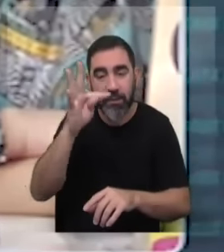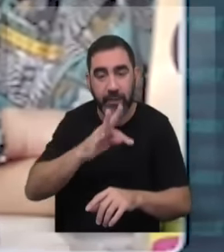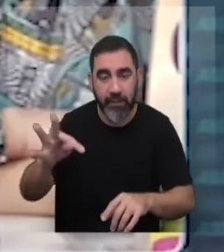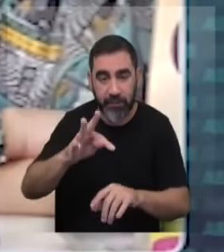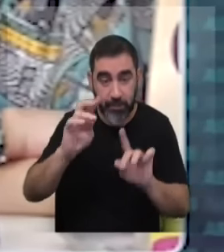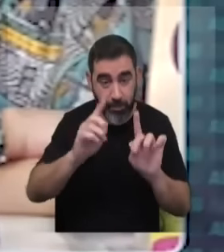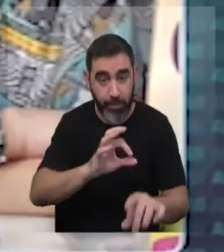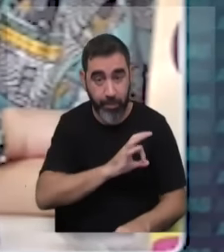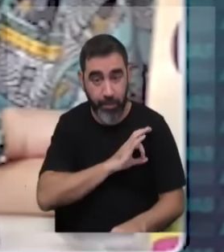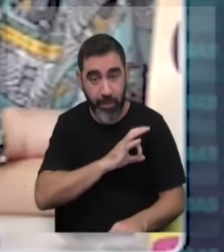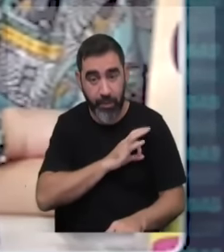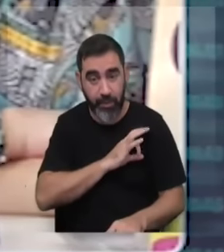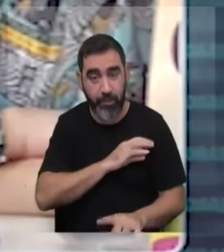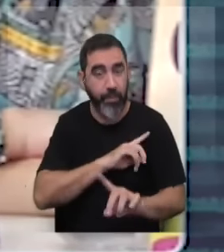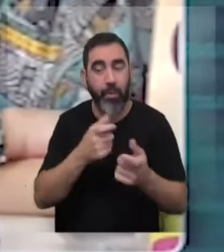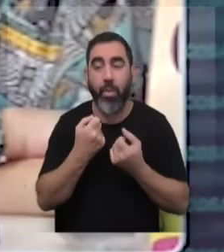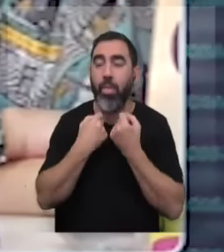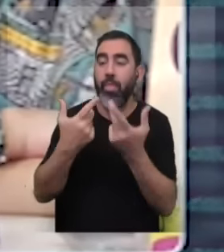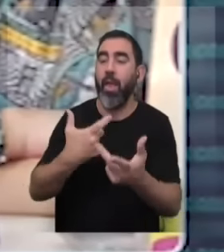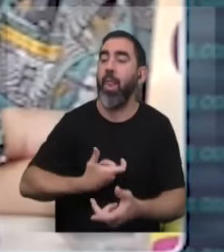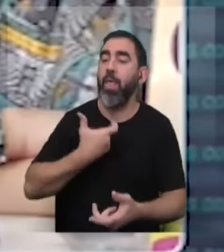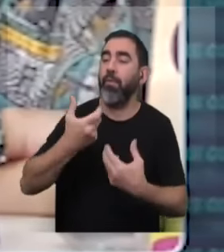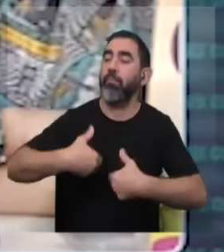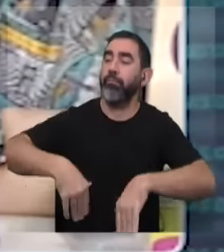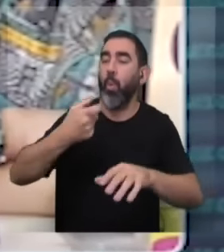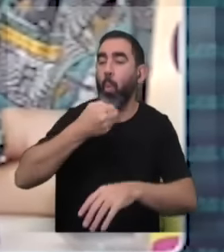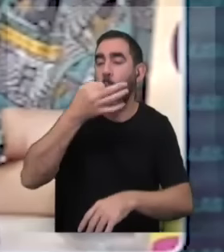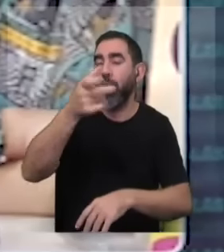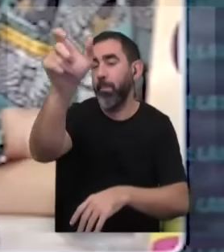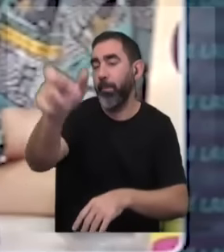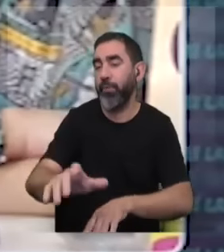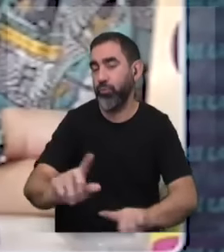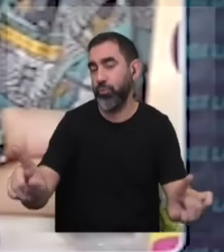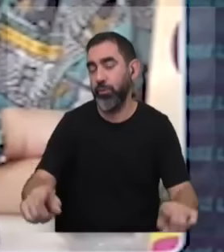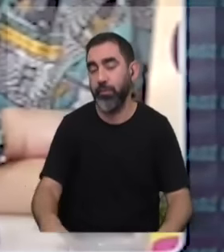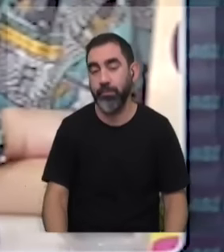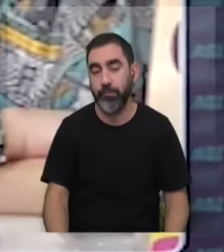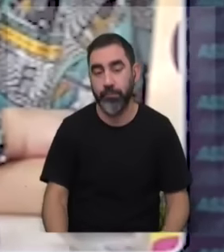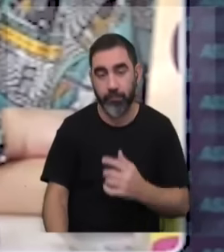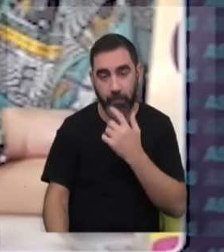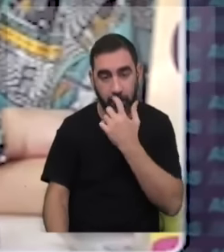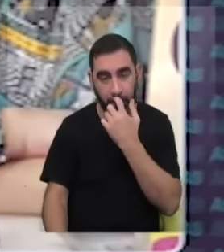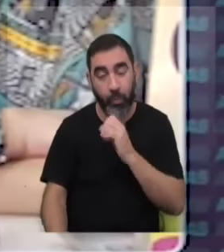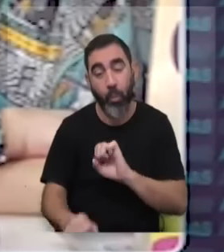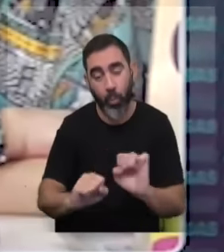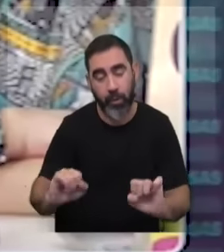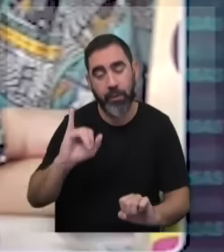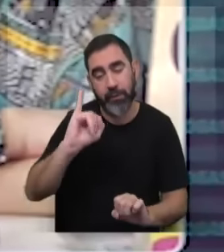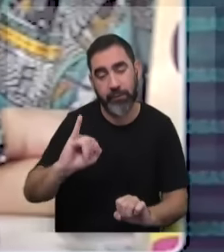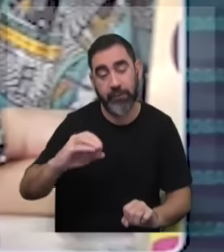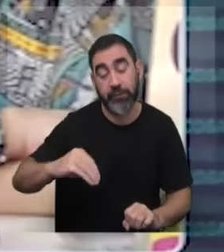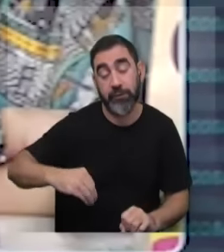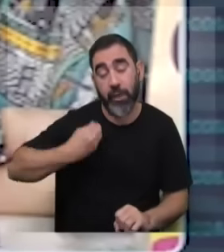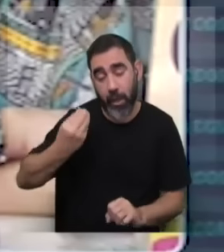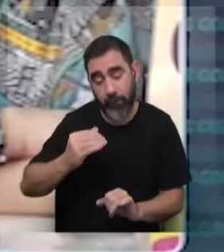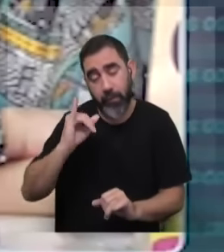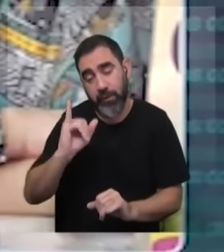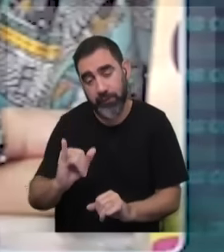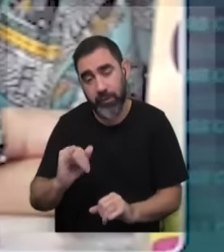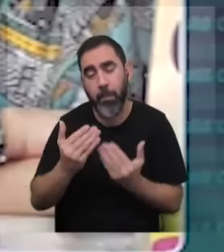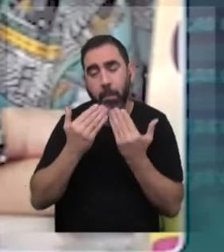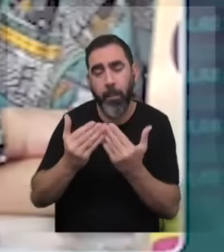Ajá para no entregar así como así la libreta a cualquier persona más allá que puede salvar vuelvo a repetir a mí me parece que son las